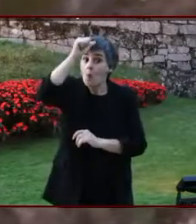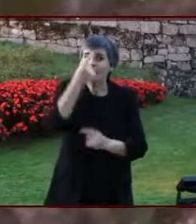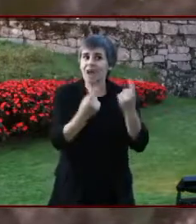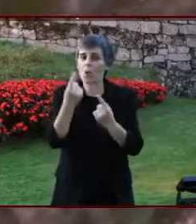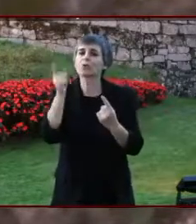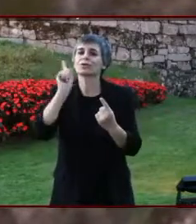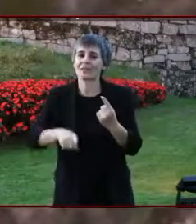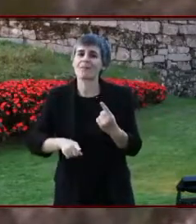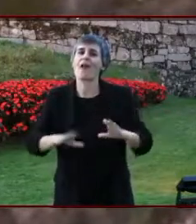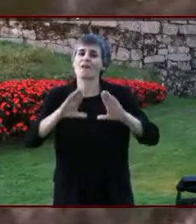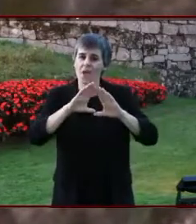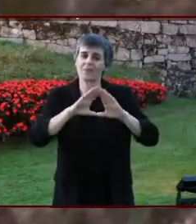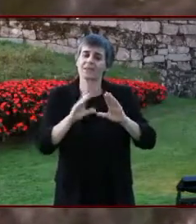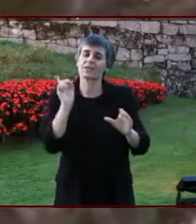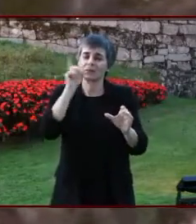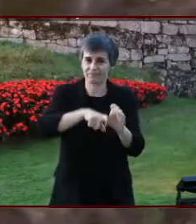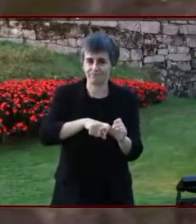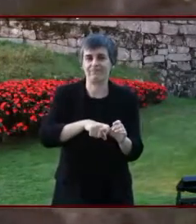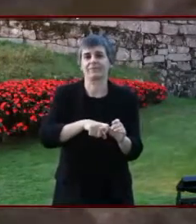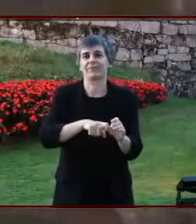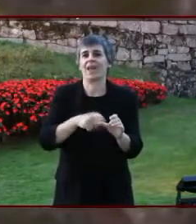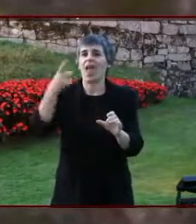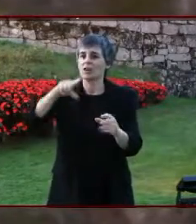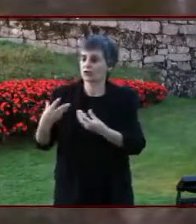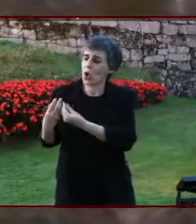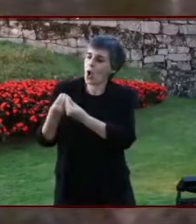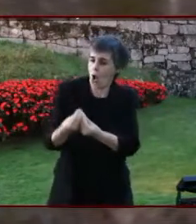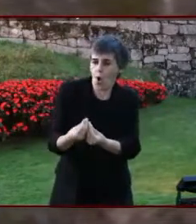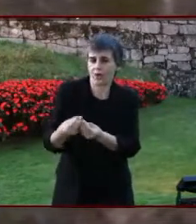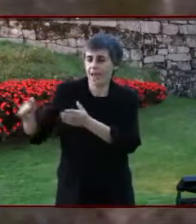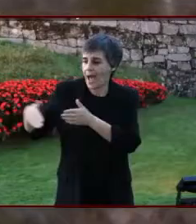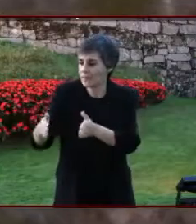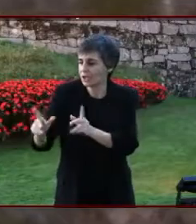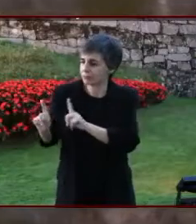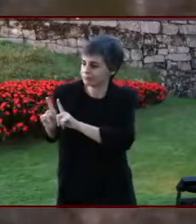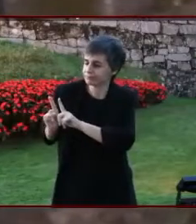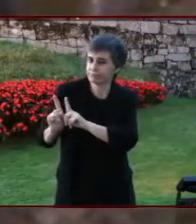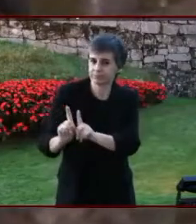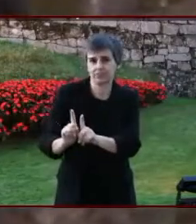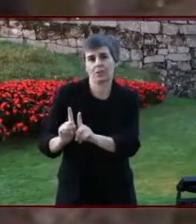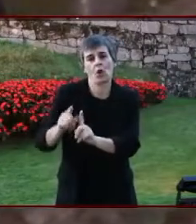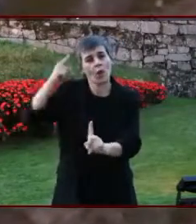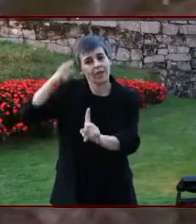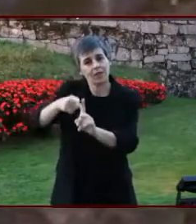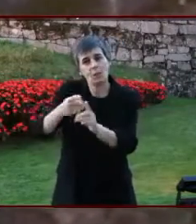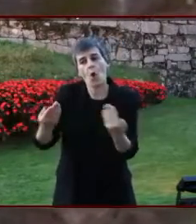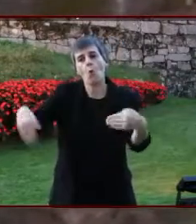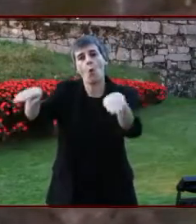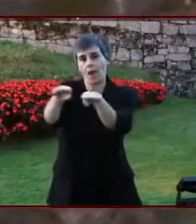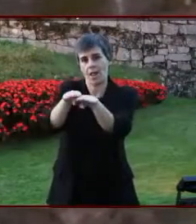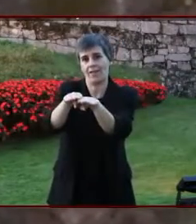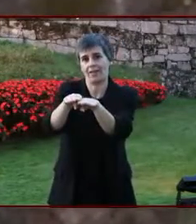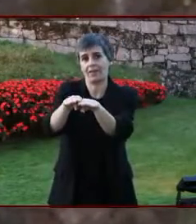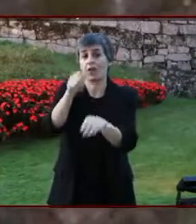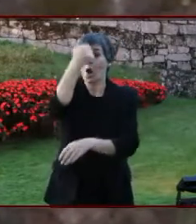acompañan neste camiño cara á igualdade. E eses homes son os que de verdad merecen moito a pena e eu tamén